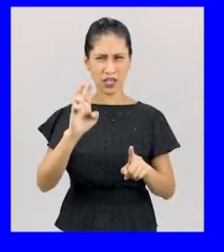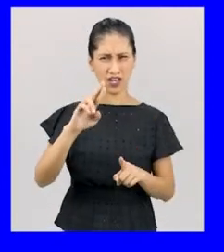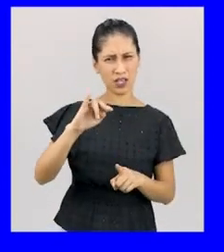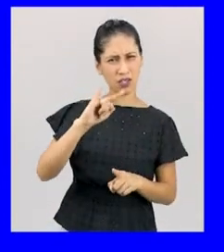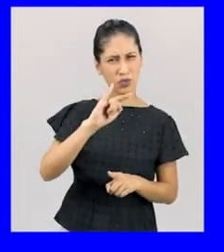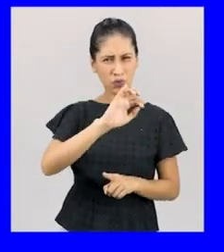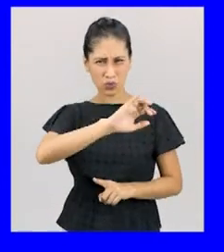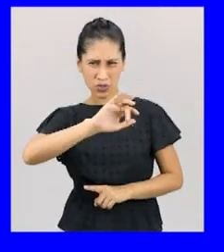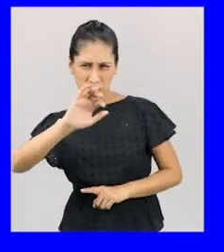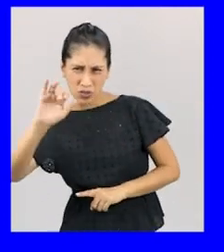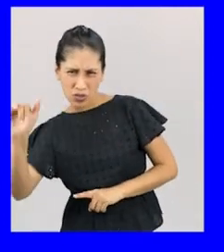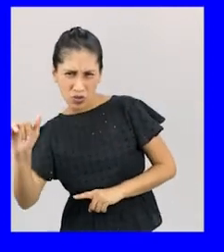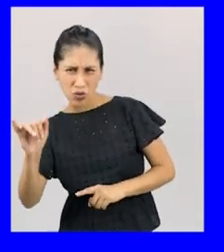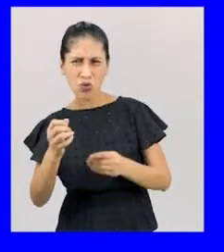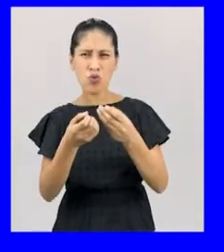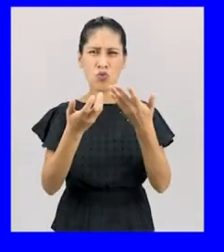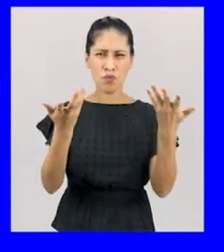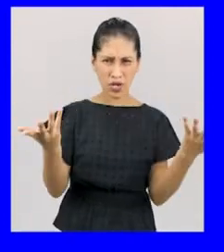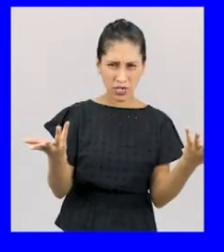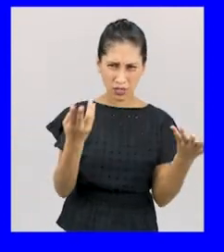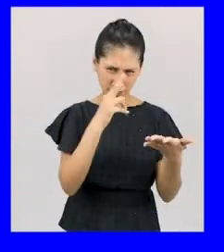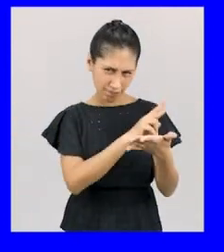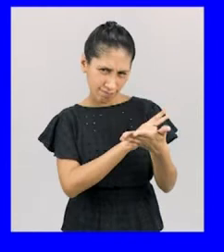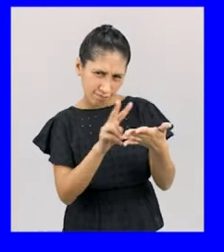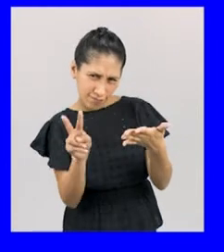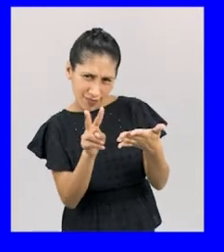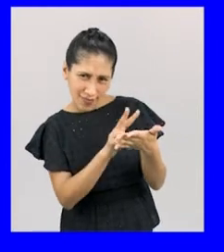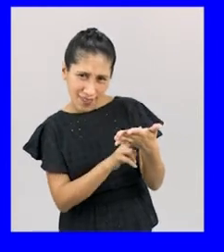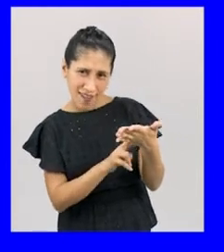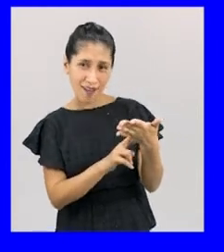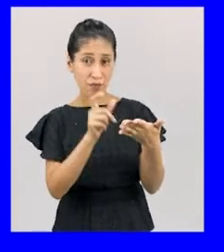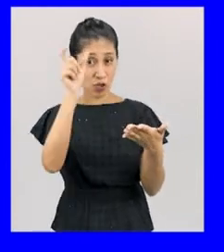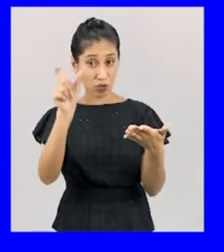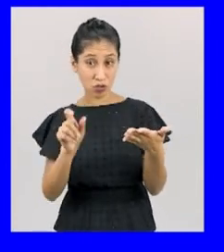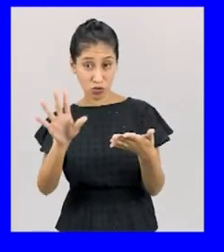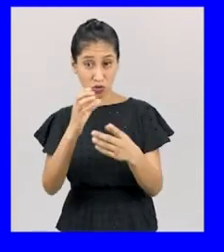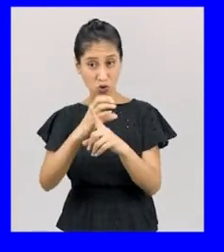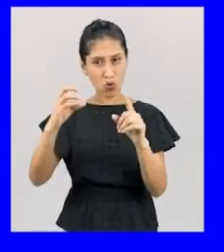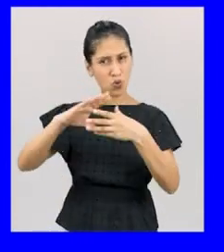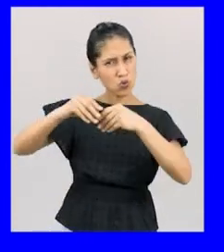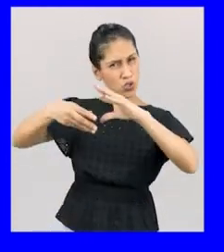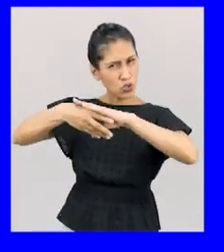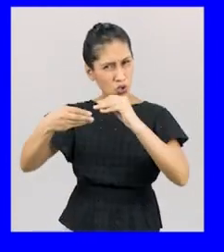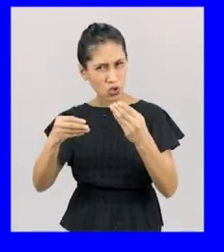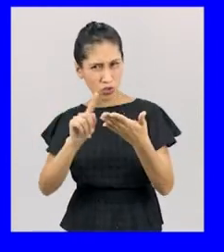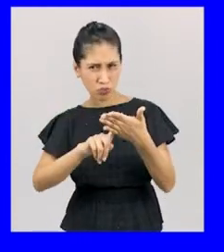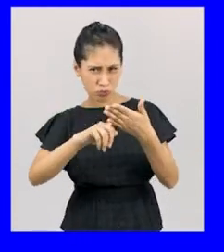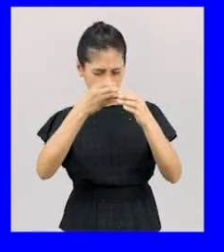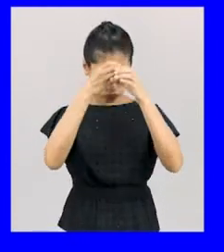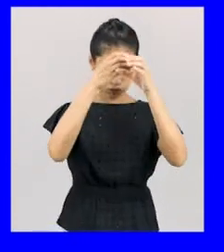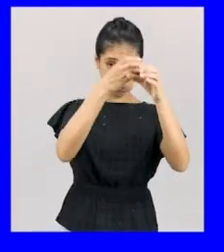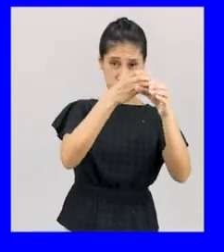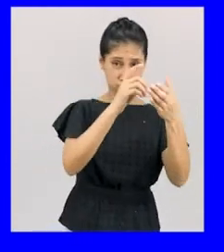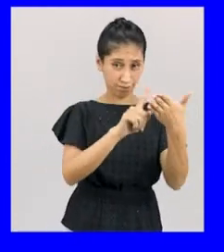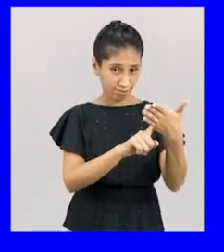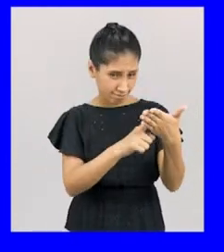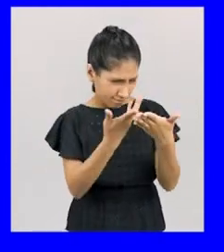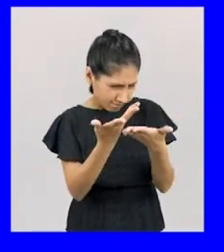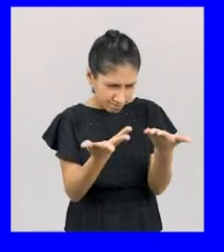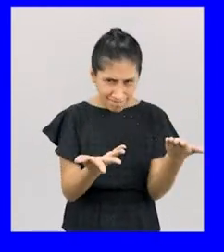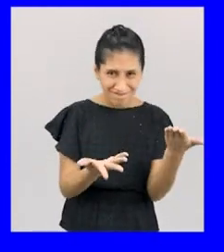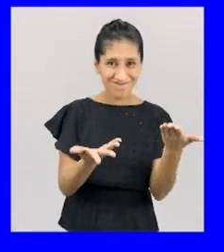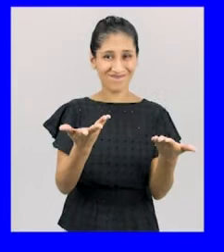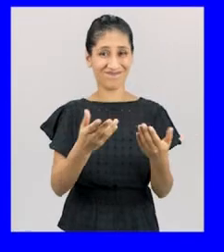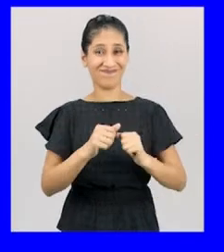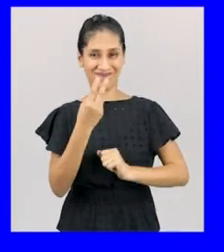su capacidad de relacionar conocimientos con la experiencia y con otros conocimientos. B. La cultura ofrece